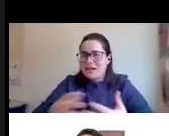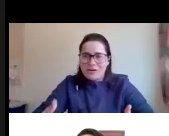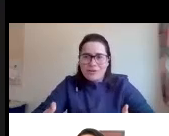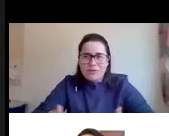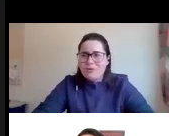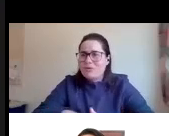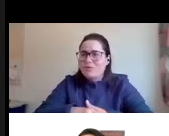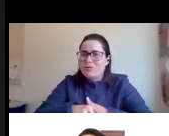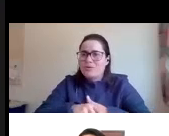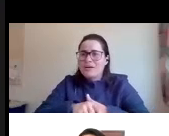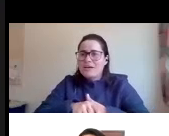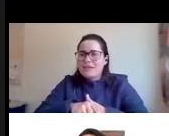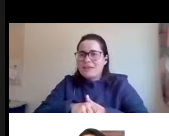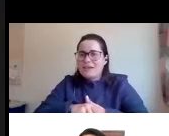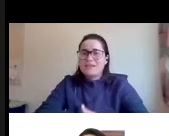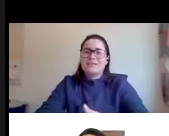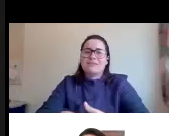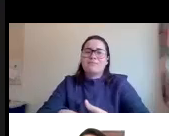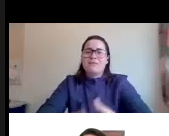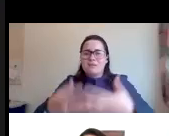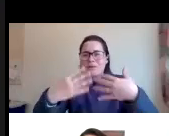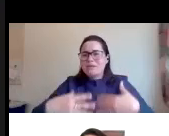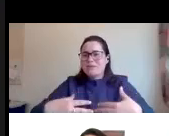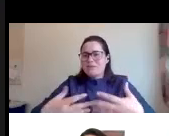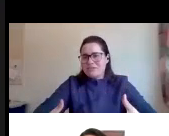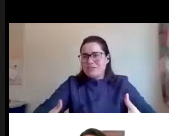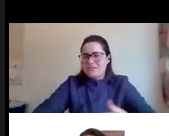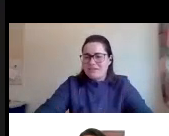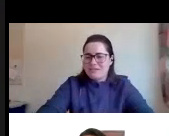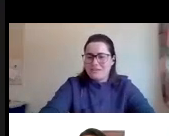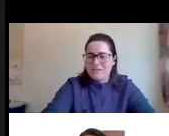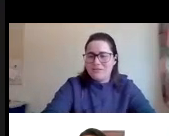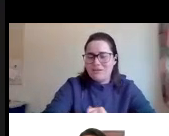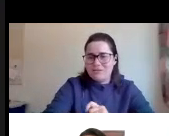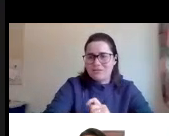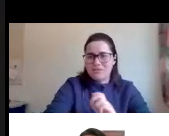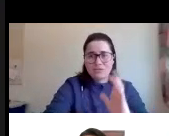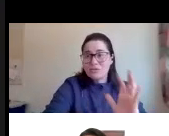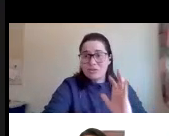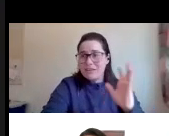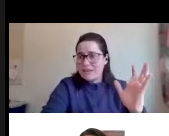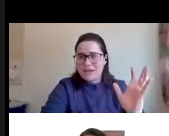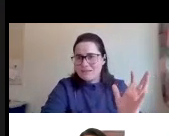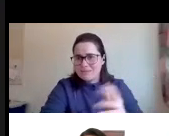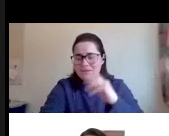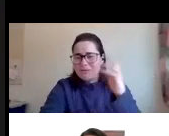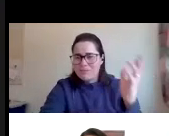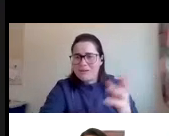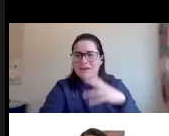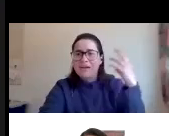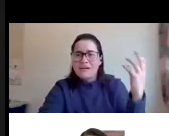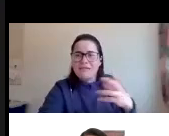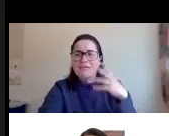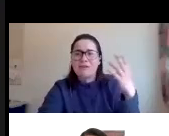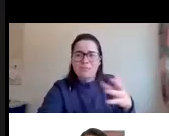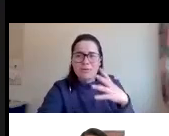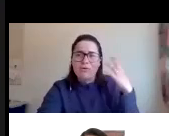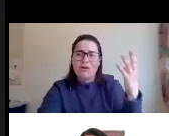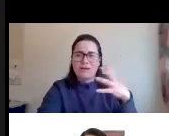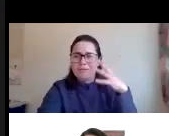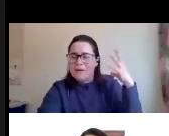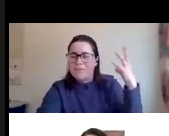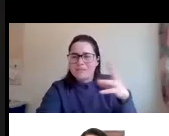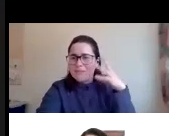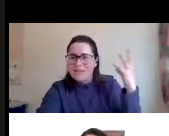del lago o de las principales presiones que tienen los lagos. Entonces solo son ideas más bien para incitar un